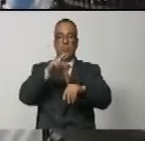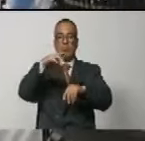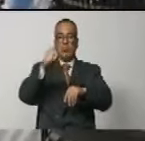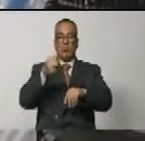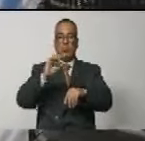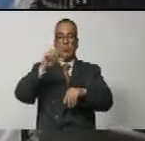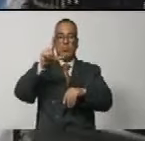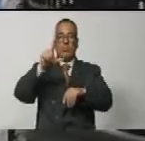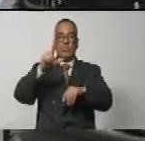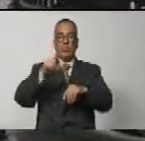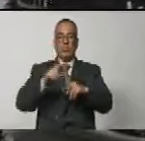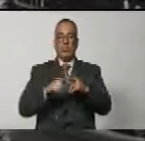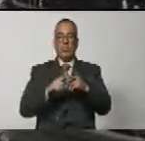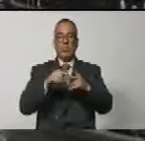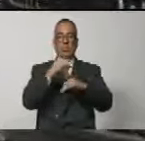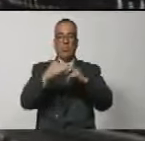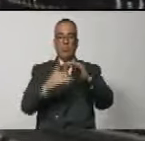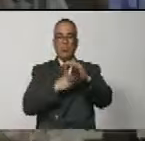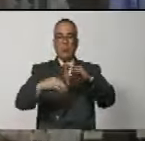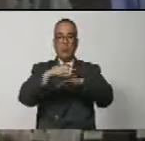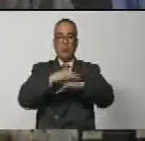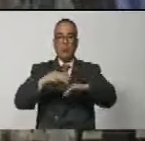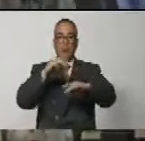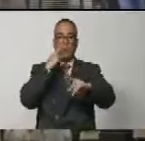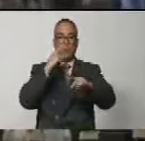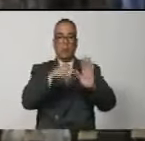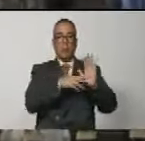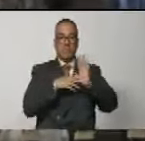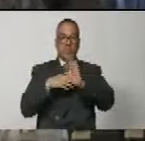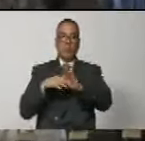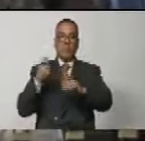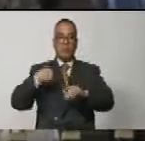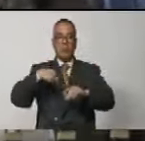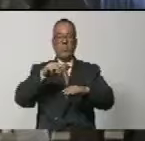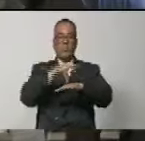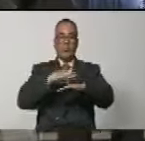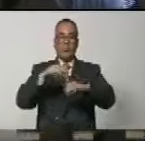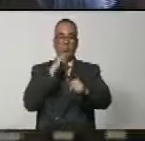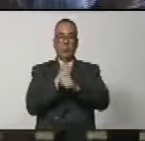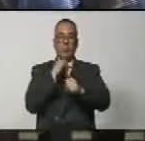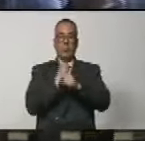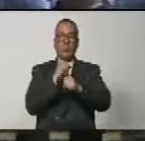Ángel Ríos Bolívar, viceministro de Previsión Social del Ministerio del Trabajo,